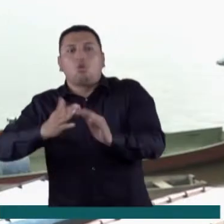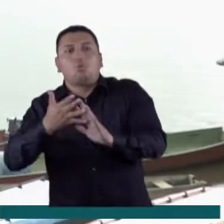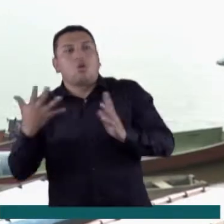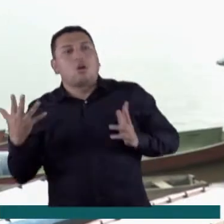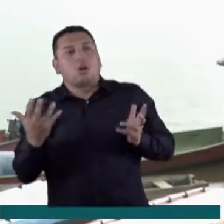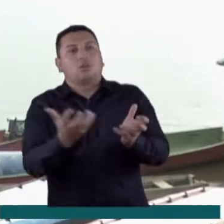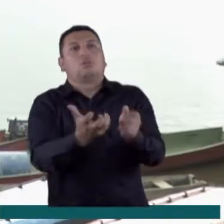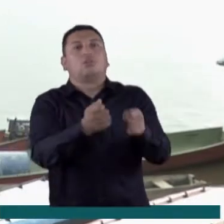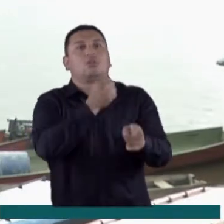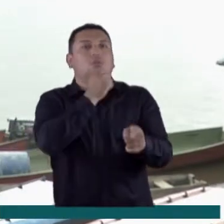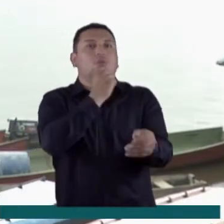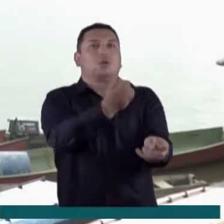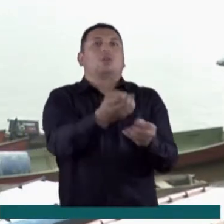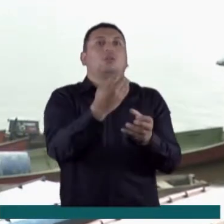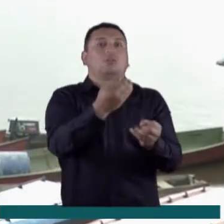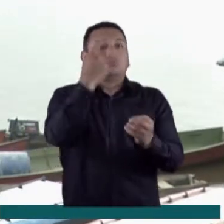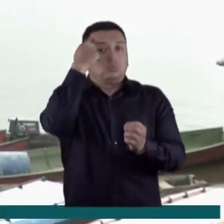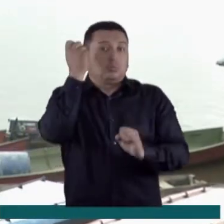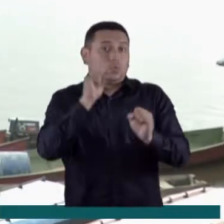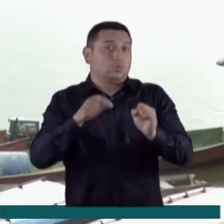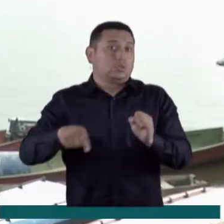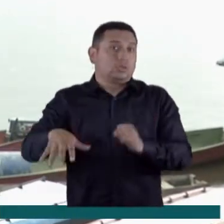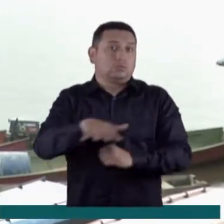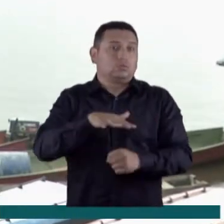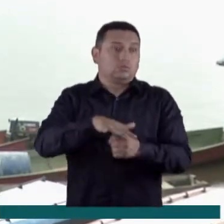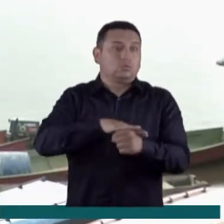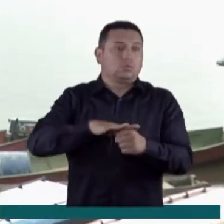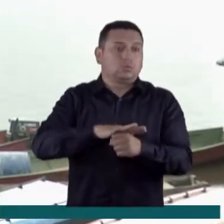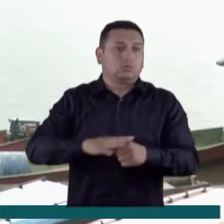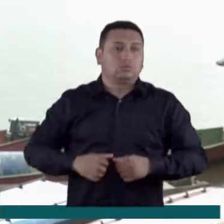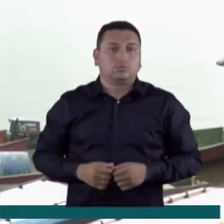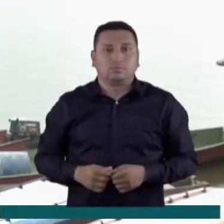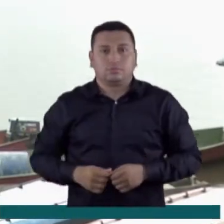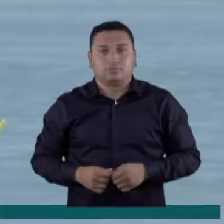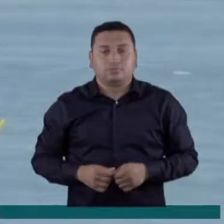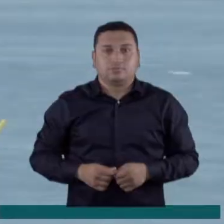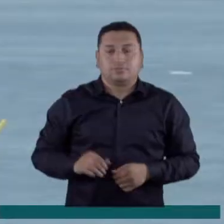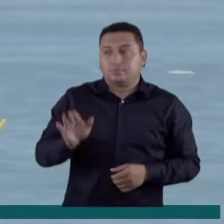propios o acueductos comunales, una situación que dicen los preocupa.